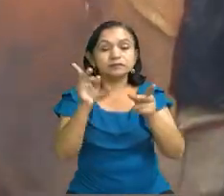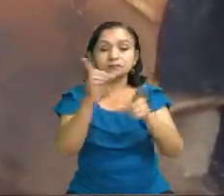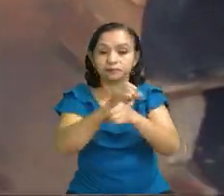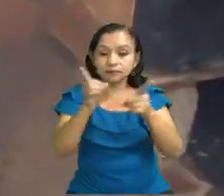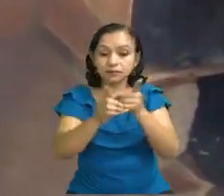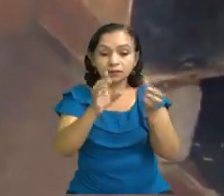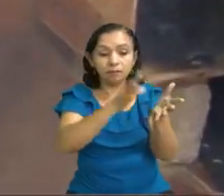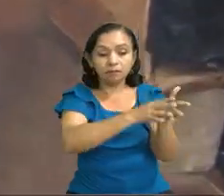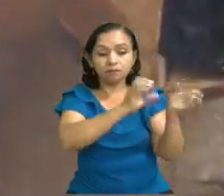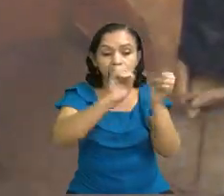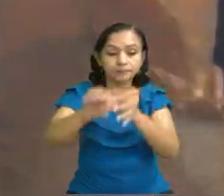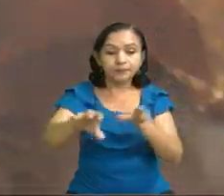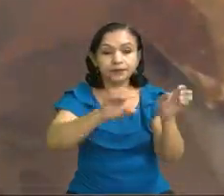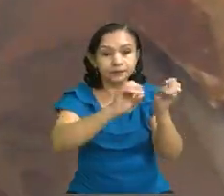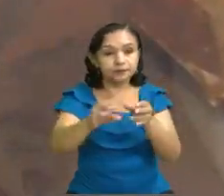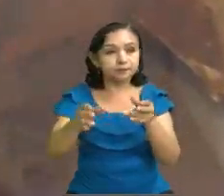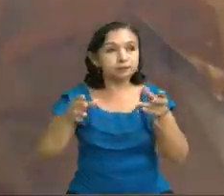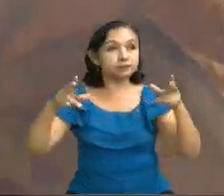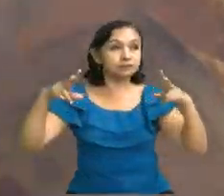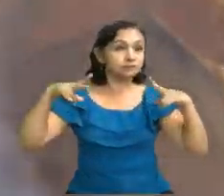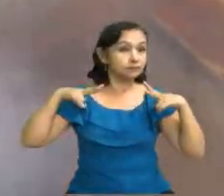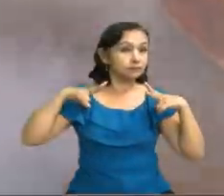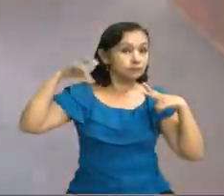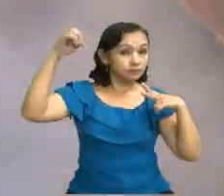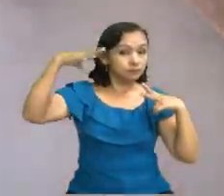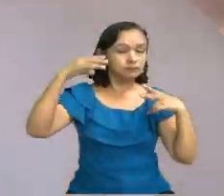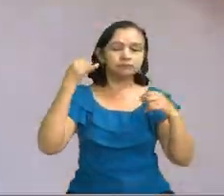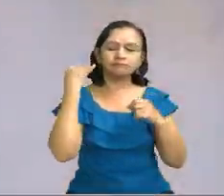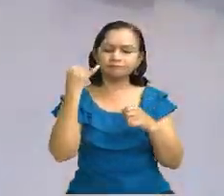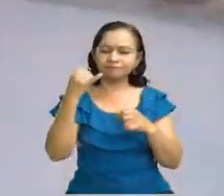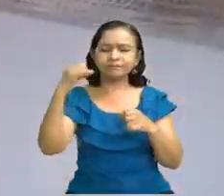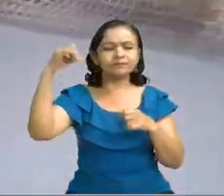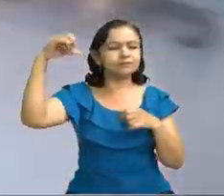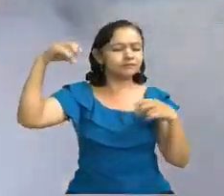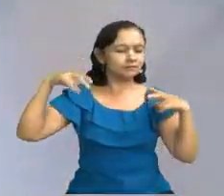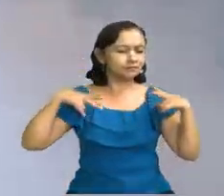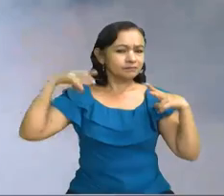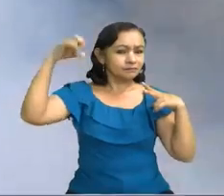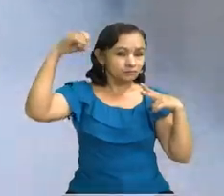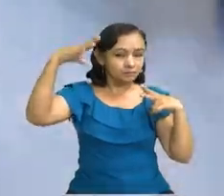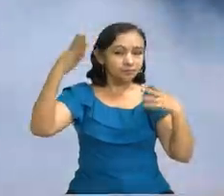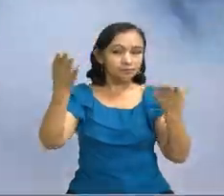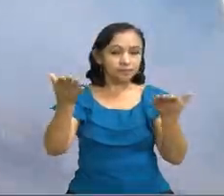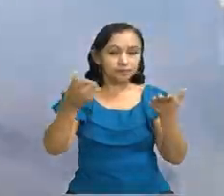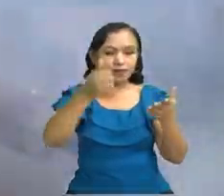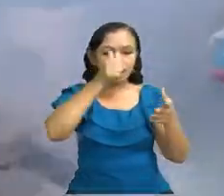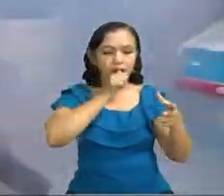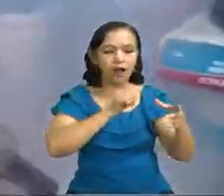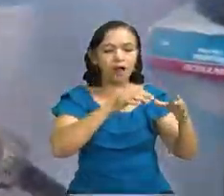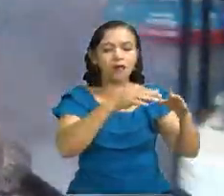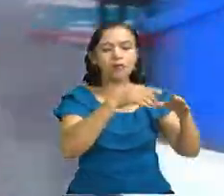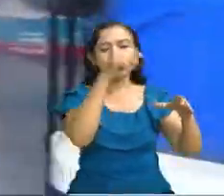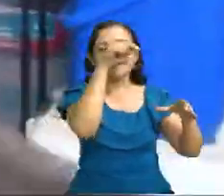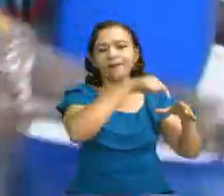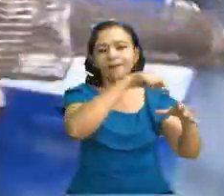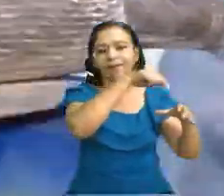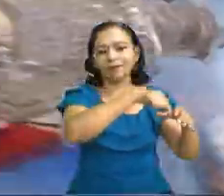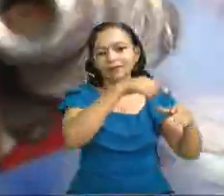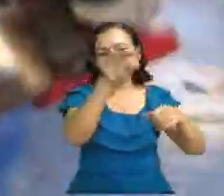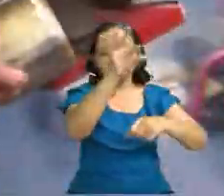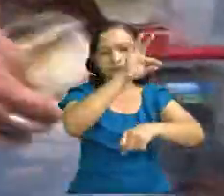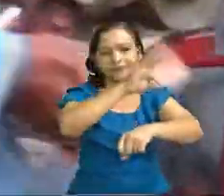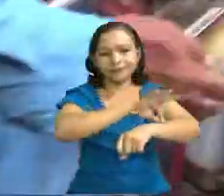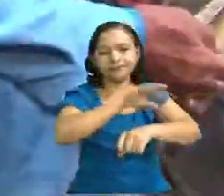de la vivienda. Aunque estemos en verano, ¿se corre riesgo? Aunque estemos en verano, si un objeto acumula agua, ahí está el criadero de mosquitos. Tenemos